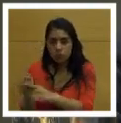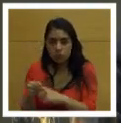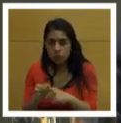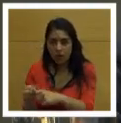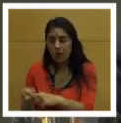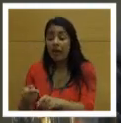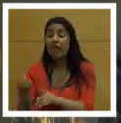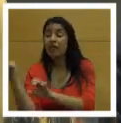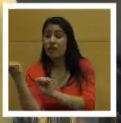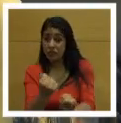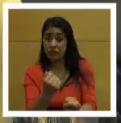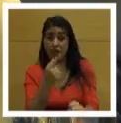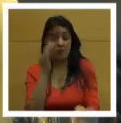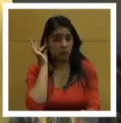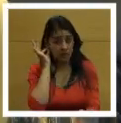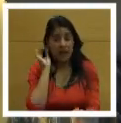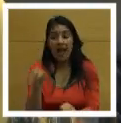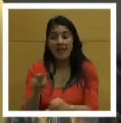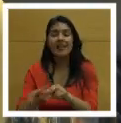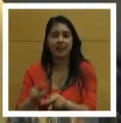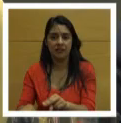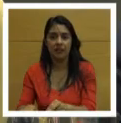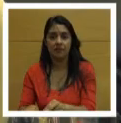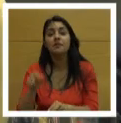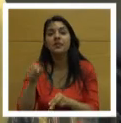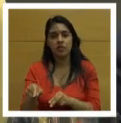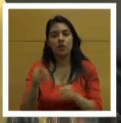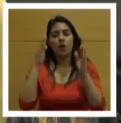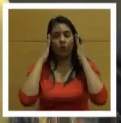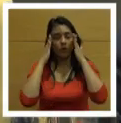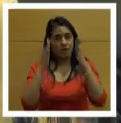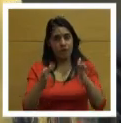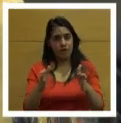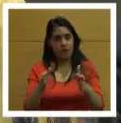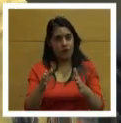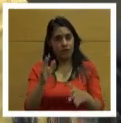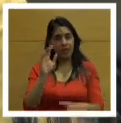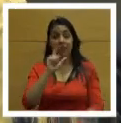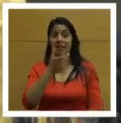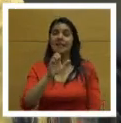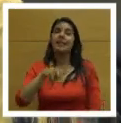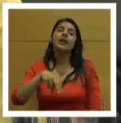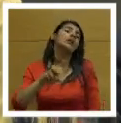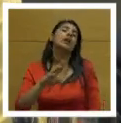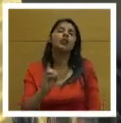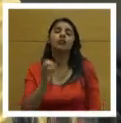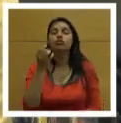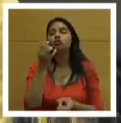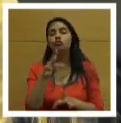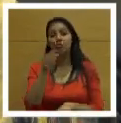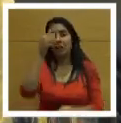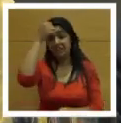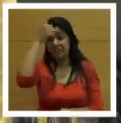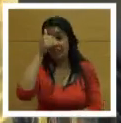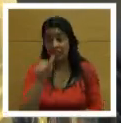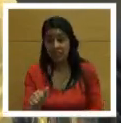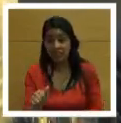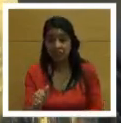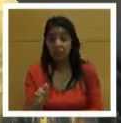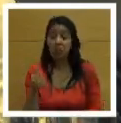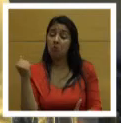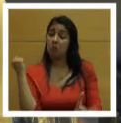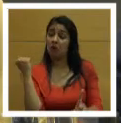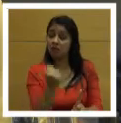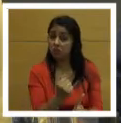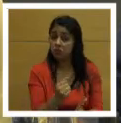mujeres. Entonces ahí tenemos, ¿no es cierto?, un enfoque de género y no nos quedamos con la simple sanción por una agresión, ¿no es